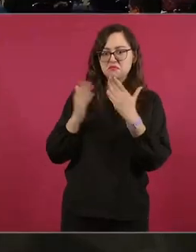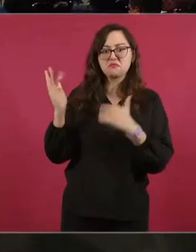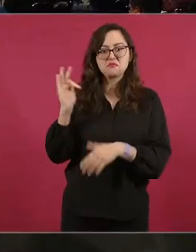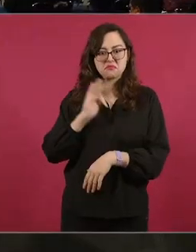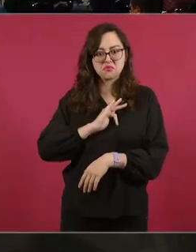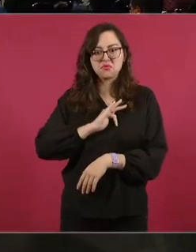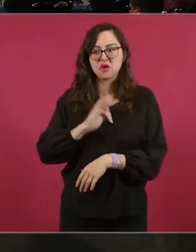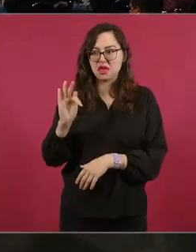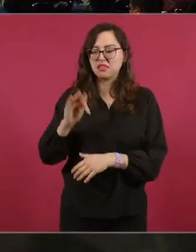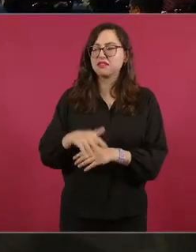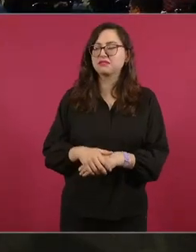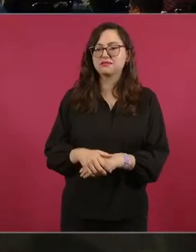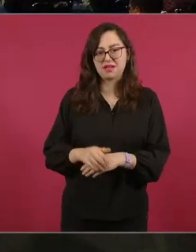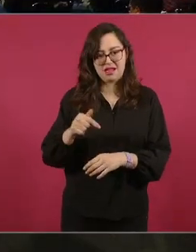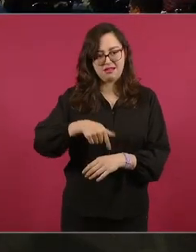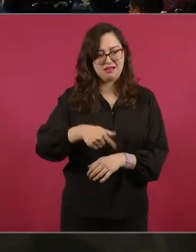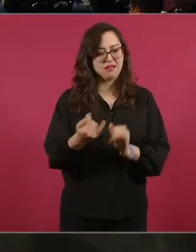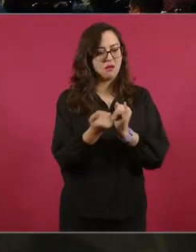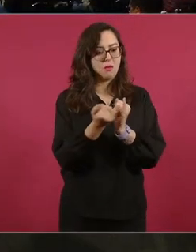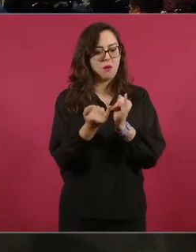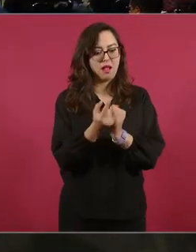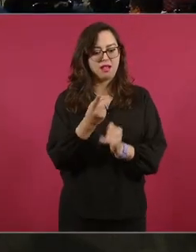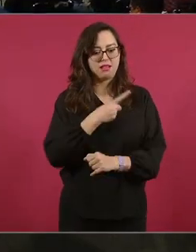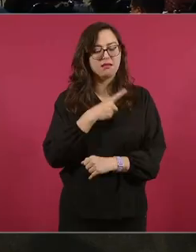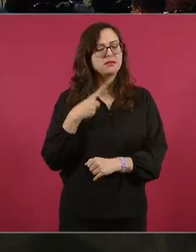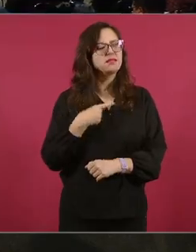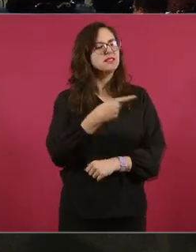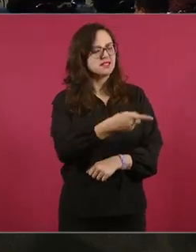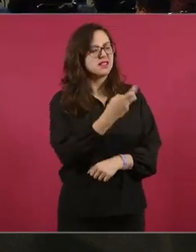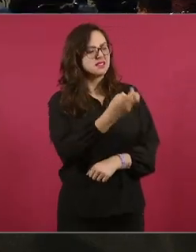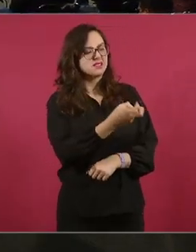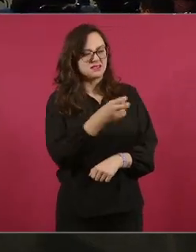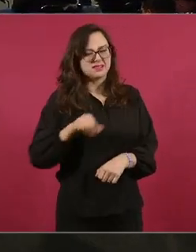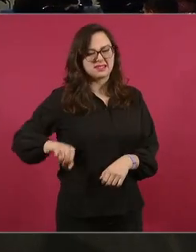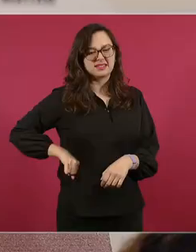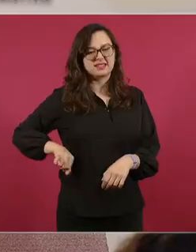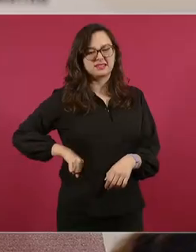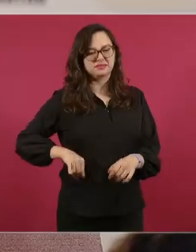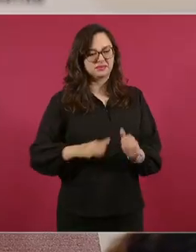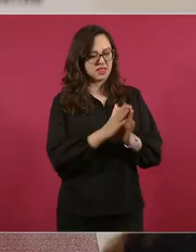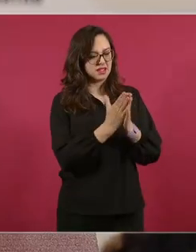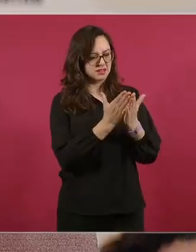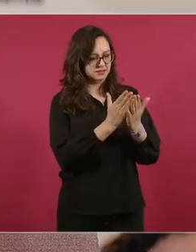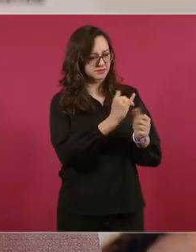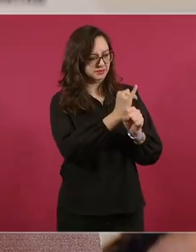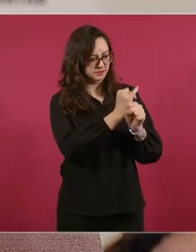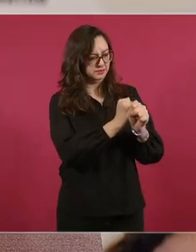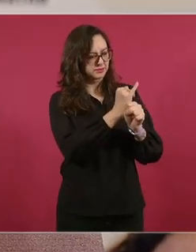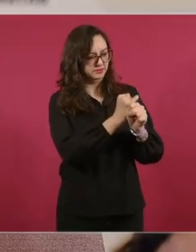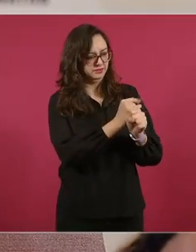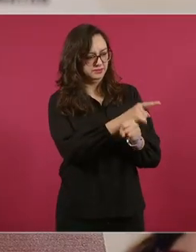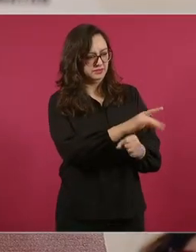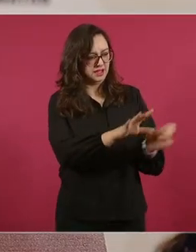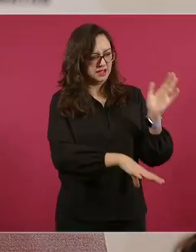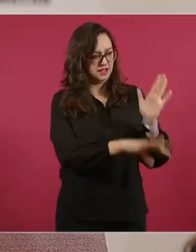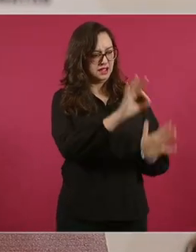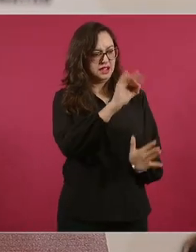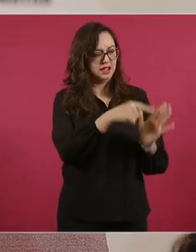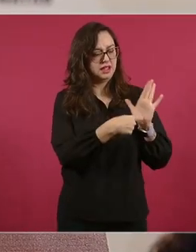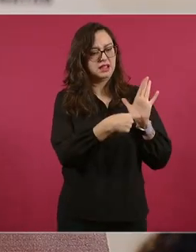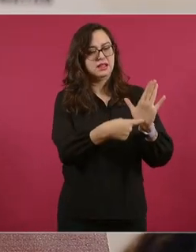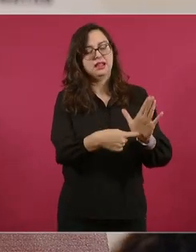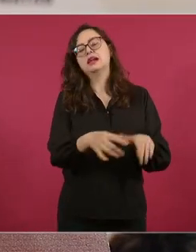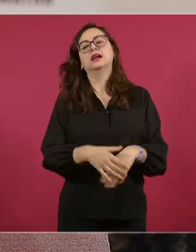A ver si en mi libro está, que por cierto ya les voy a presumir, porque ayer me entregaron